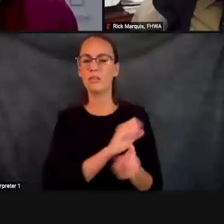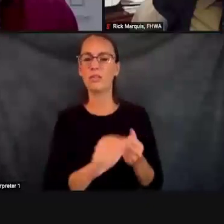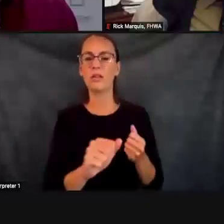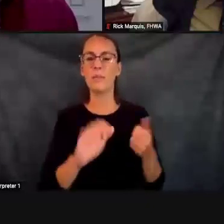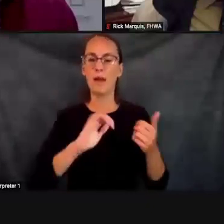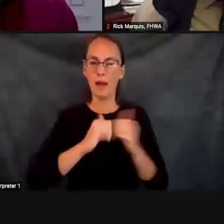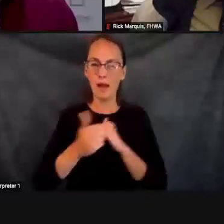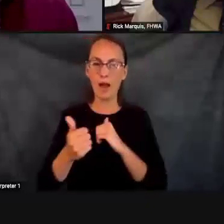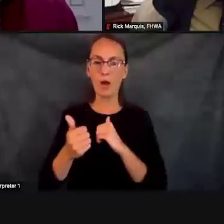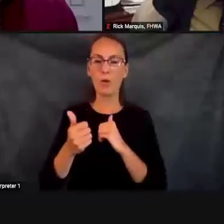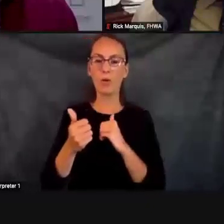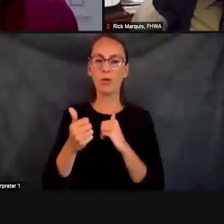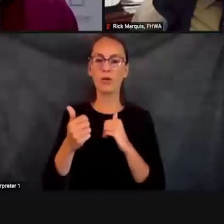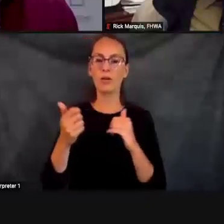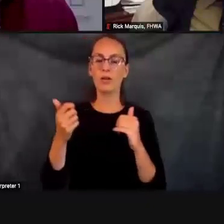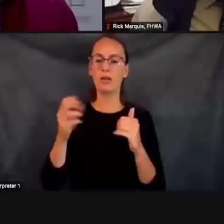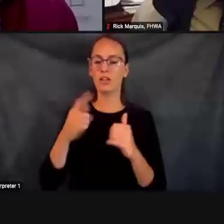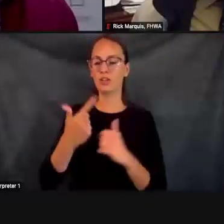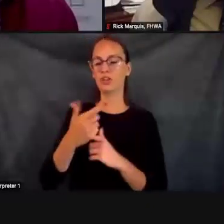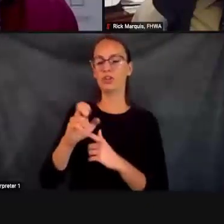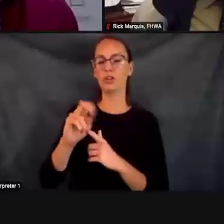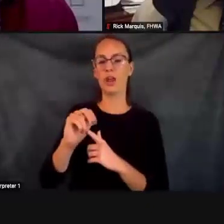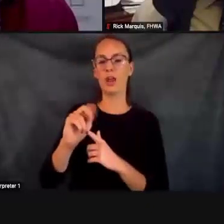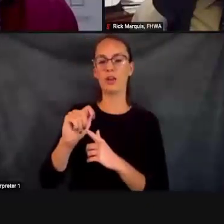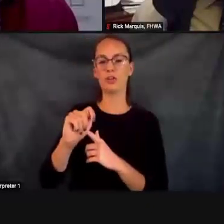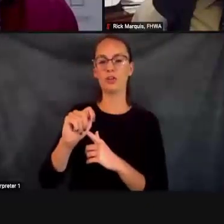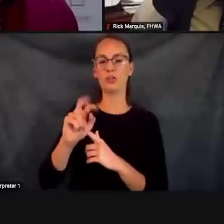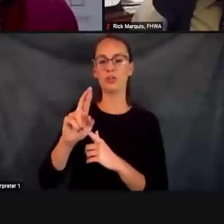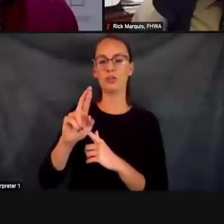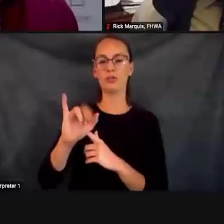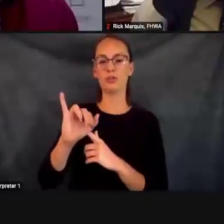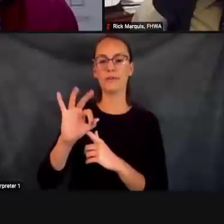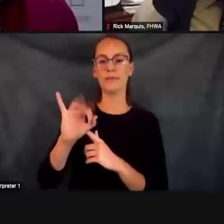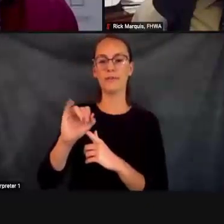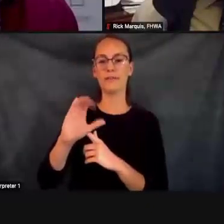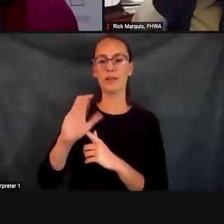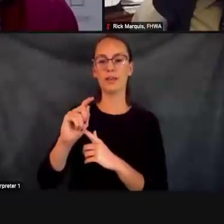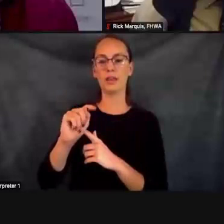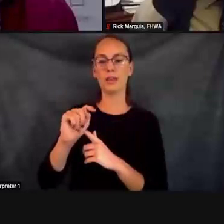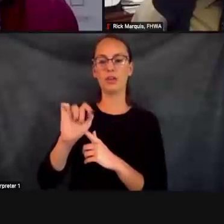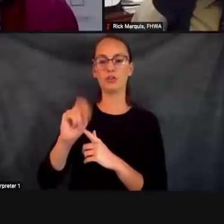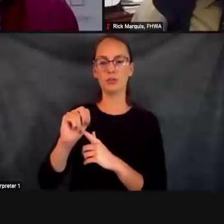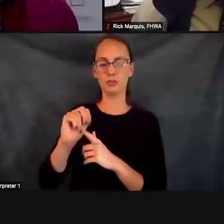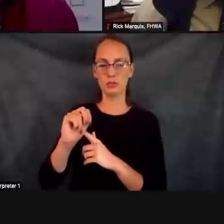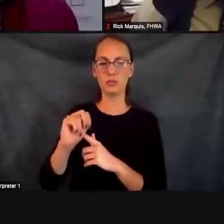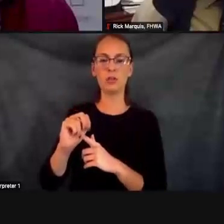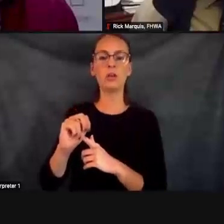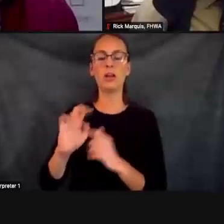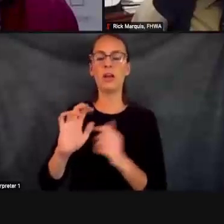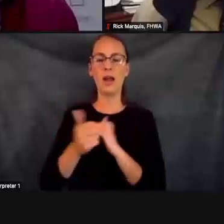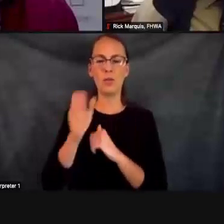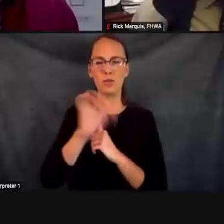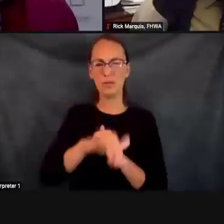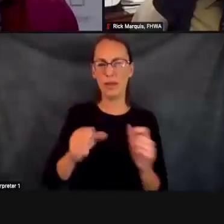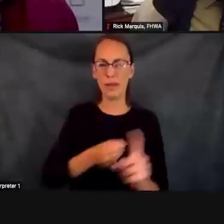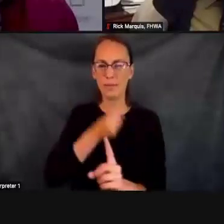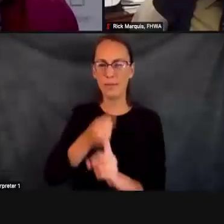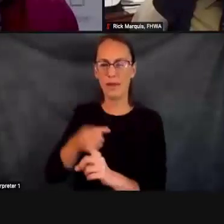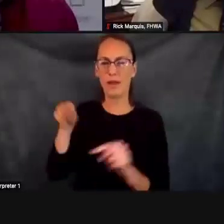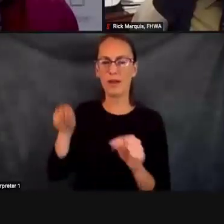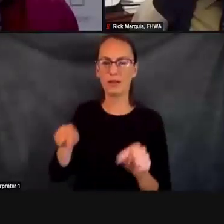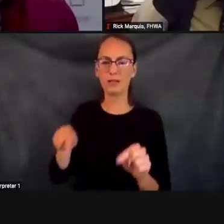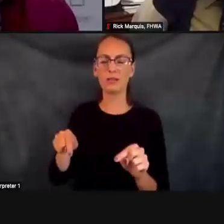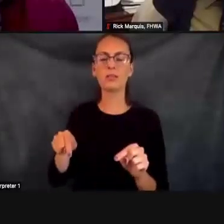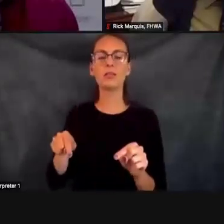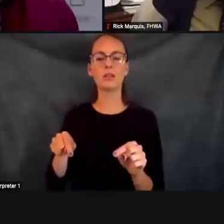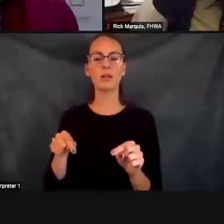eso va a afectar mi barrio. Mis estudiantes han vivido en esta zona durante toda su vida.